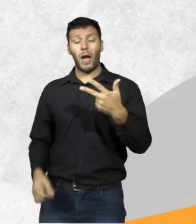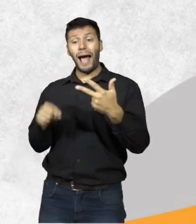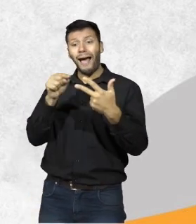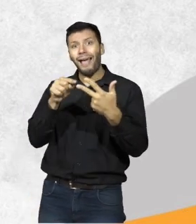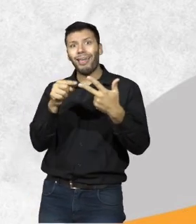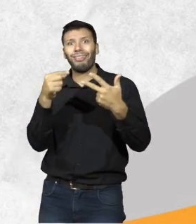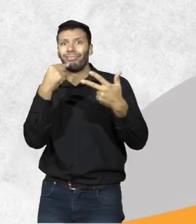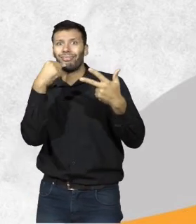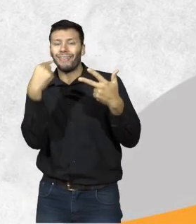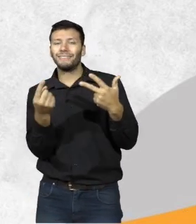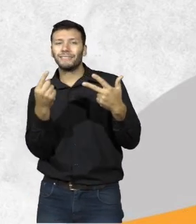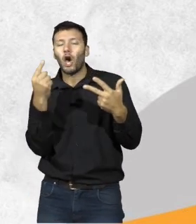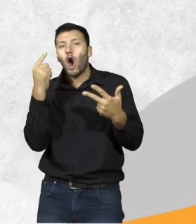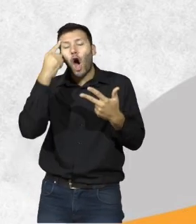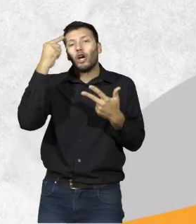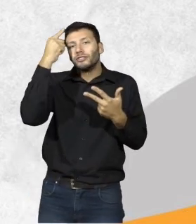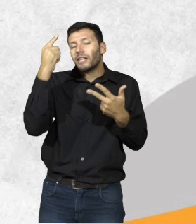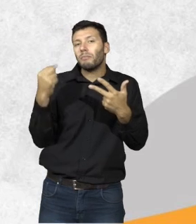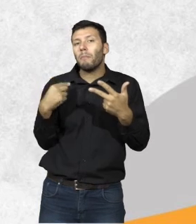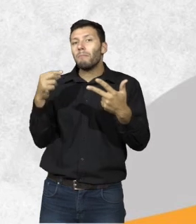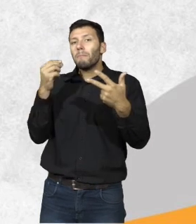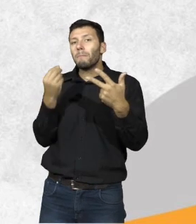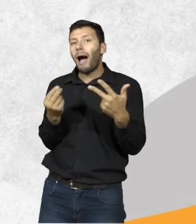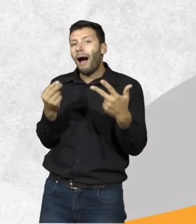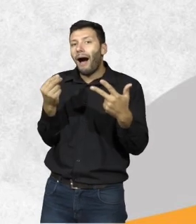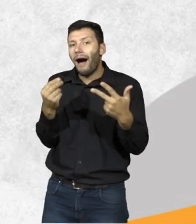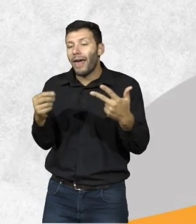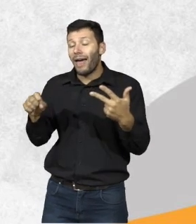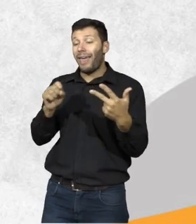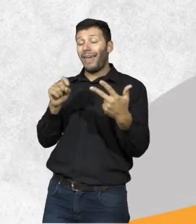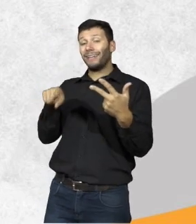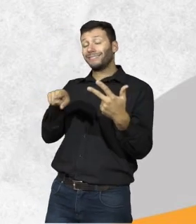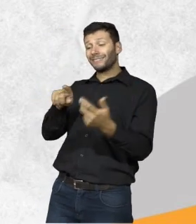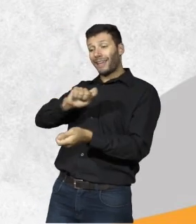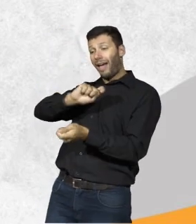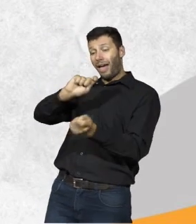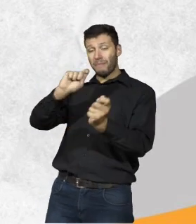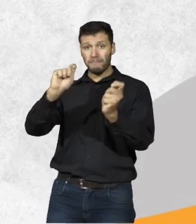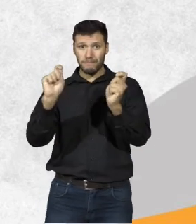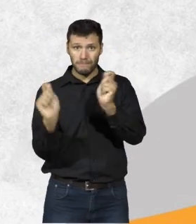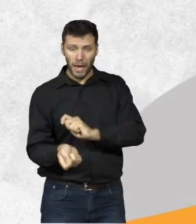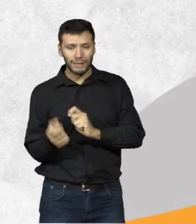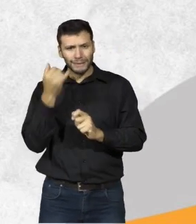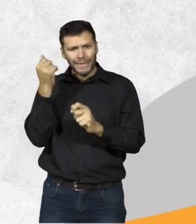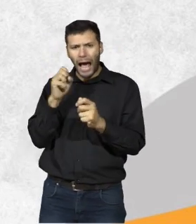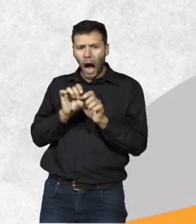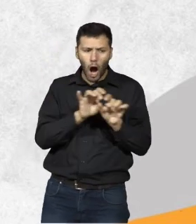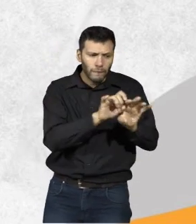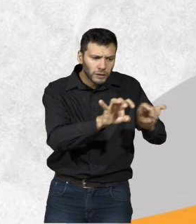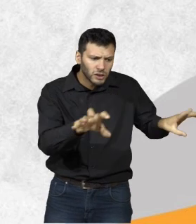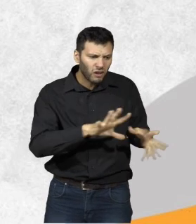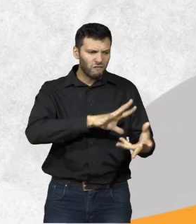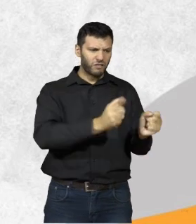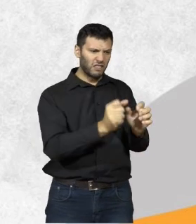empieza a meter el concepto de revertir la degradación del ambiente. Está bien, se contaminó, se afectaron